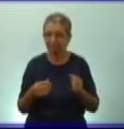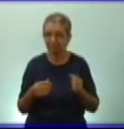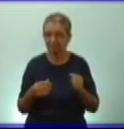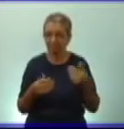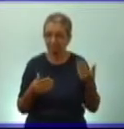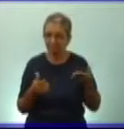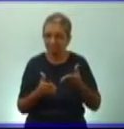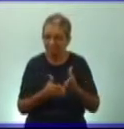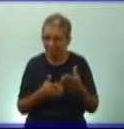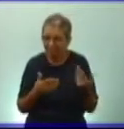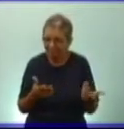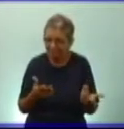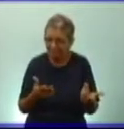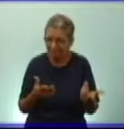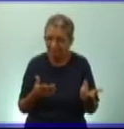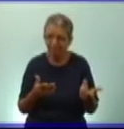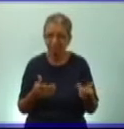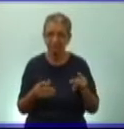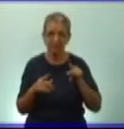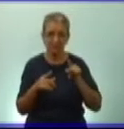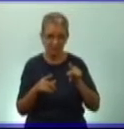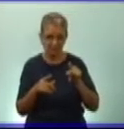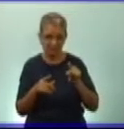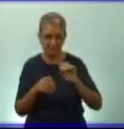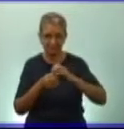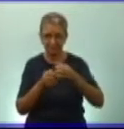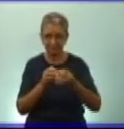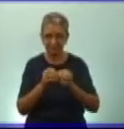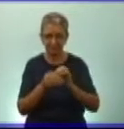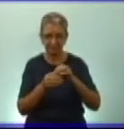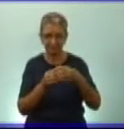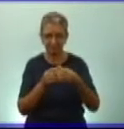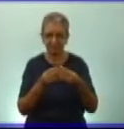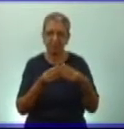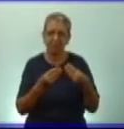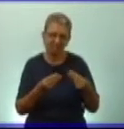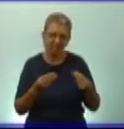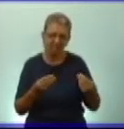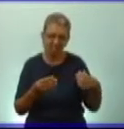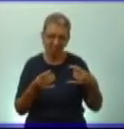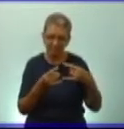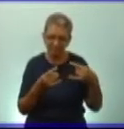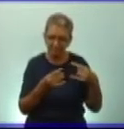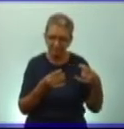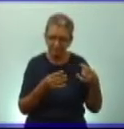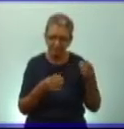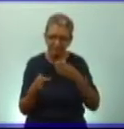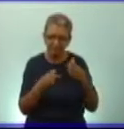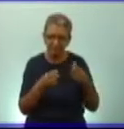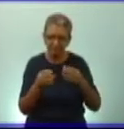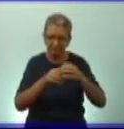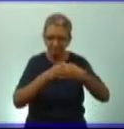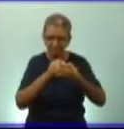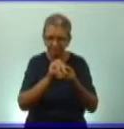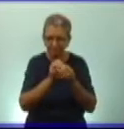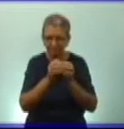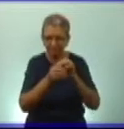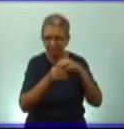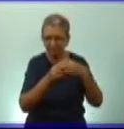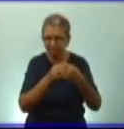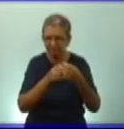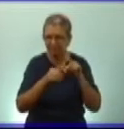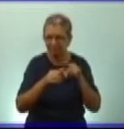es una sustancia que está formado por moléculas, entre las que existen débiles atracciones intermoleculares. Por tanto,